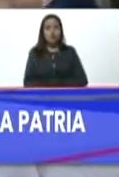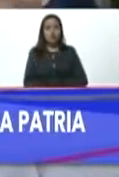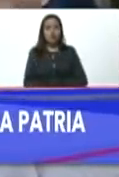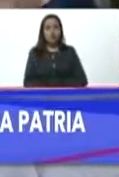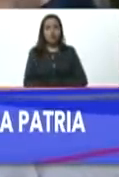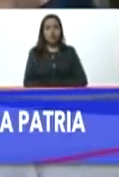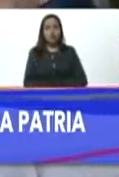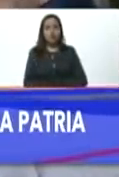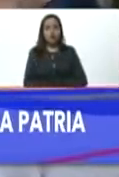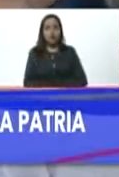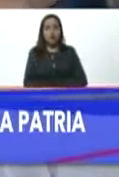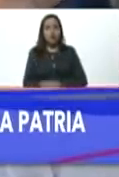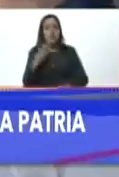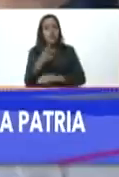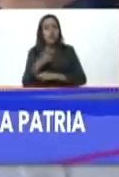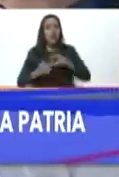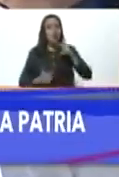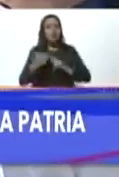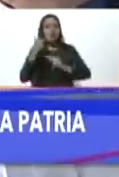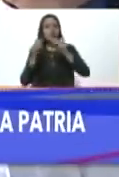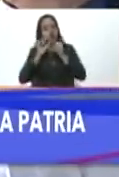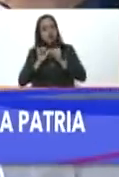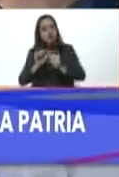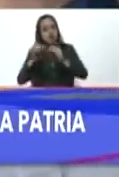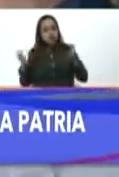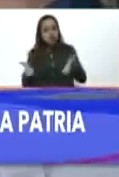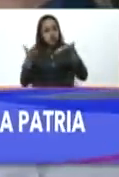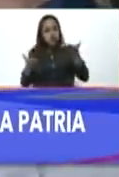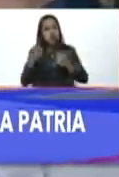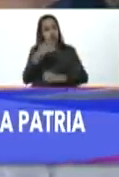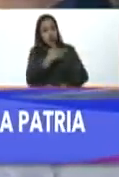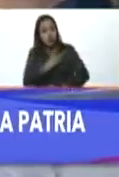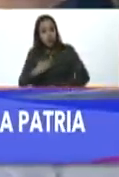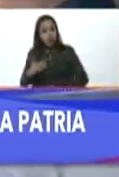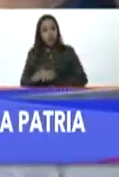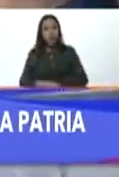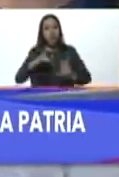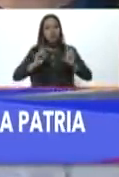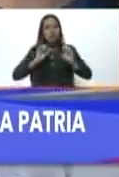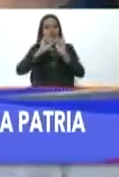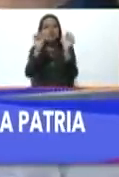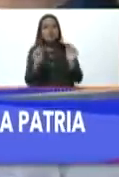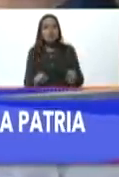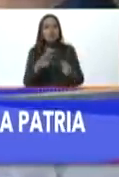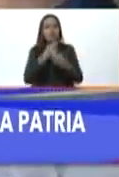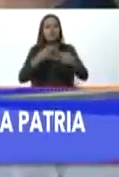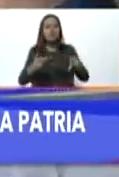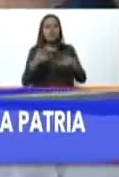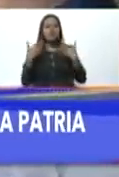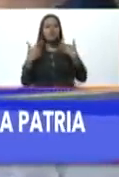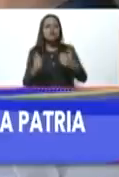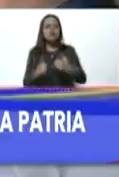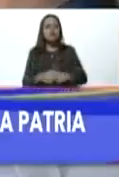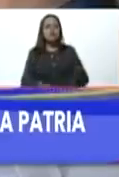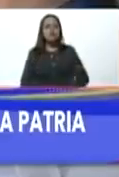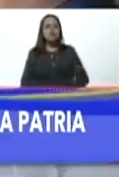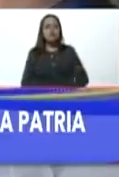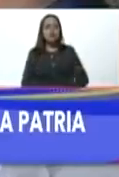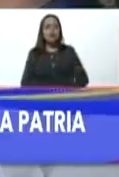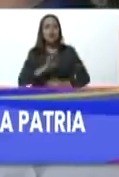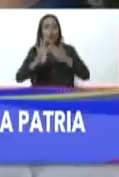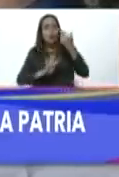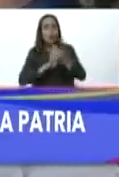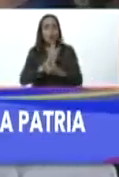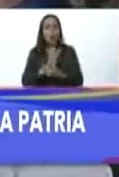basados en esa construcción permanente que usted nos está pidiendo para el nuevo sistema público de salud, cuatro